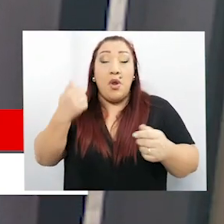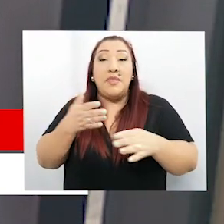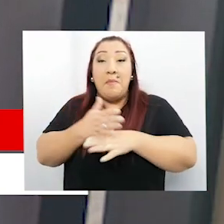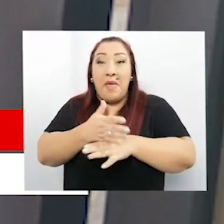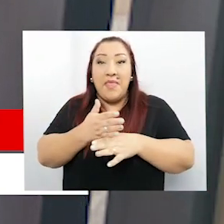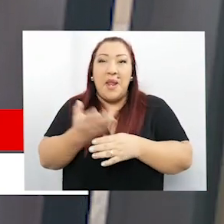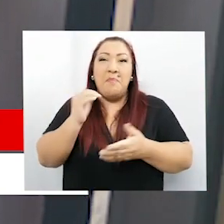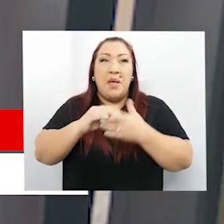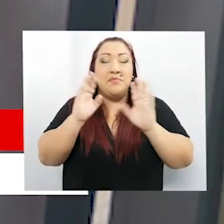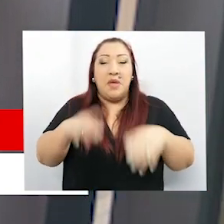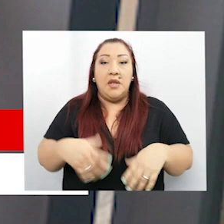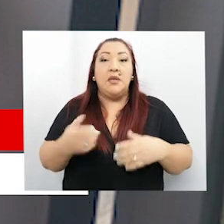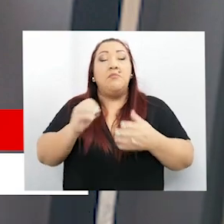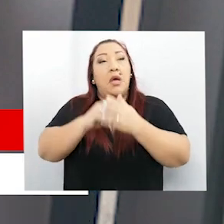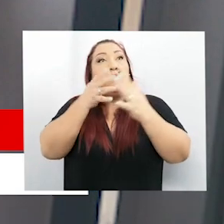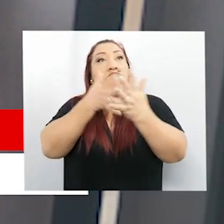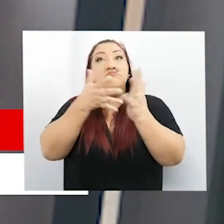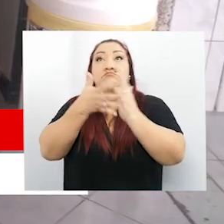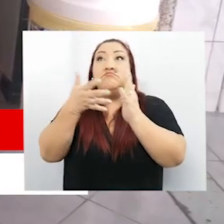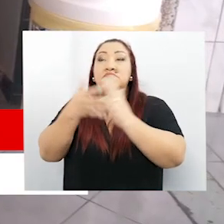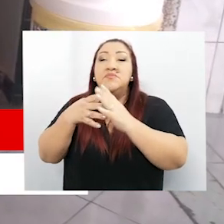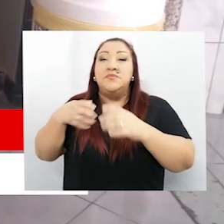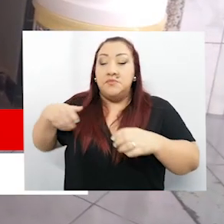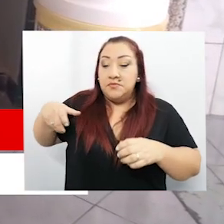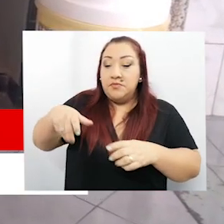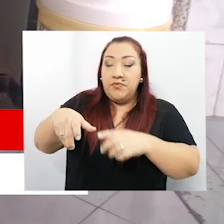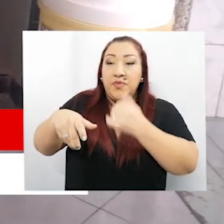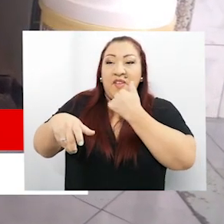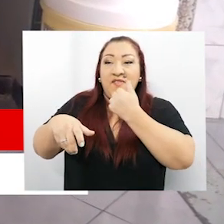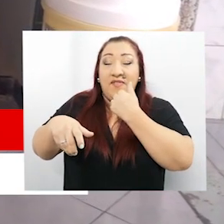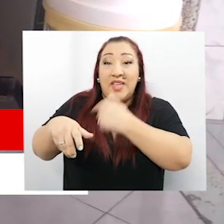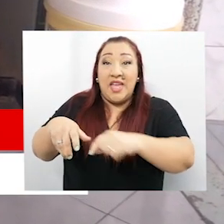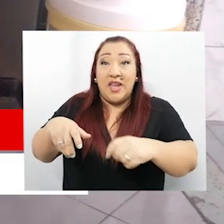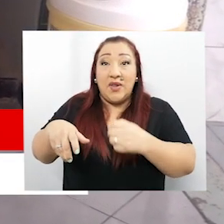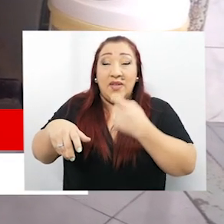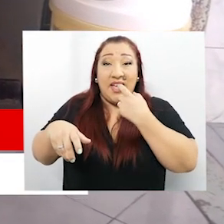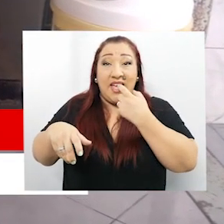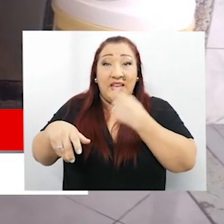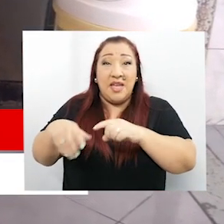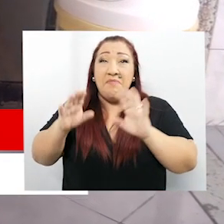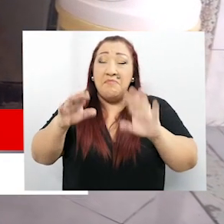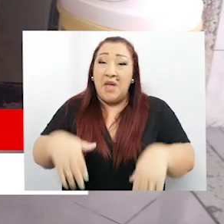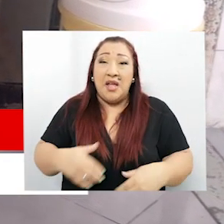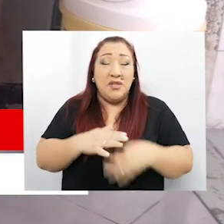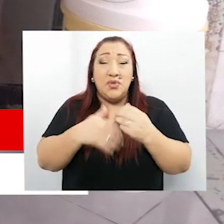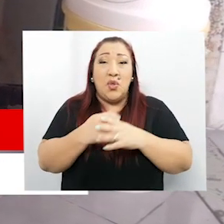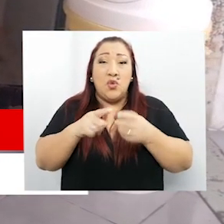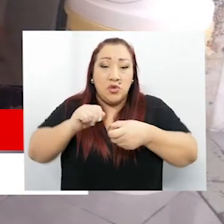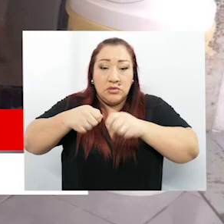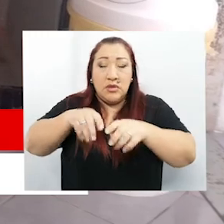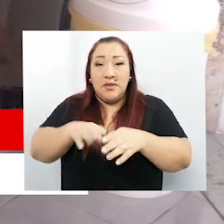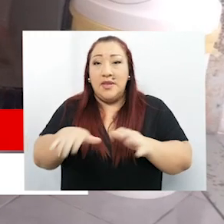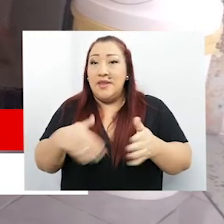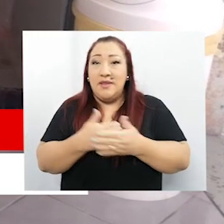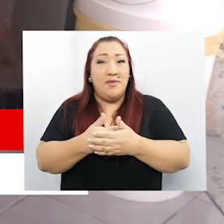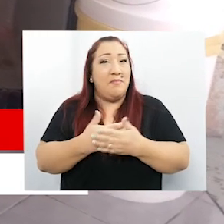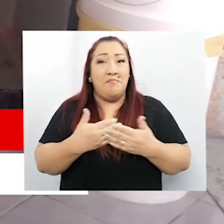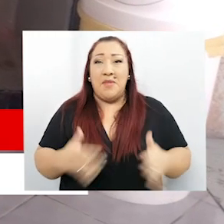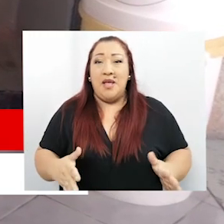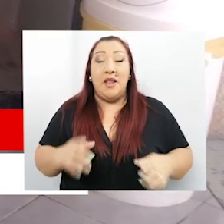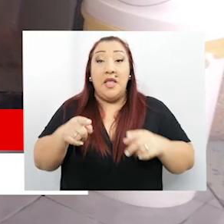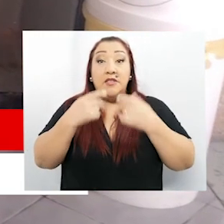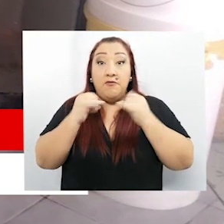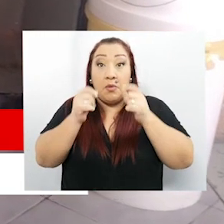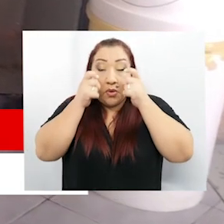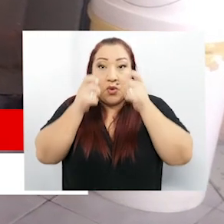y puertas de madera. Además, constatamos barandas metálicas con errores en su acabado y desniveles en su instalación.